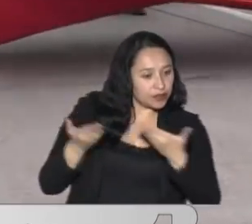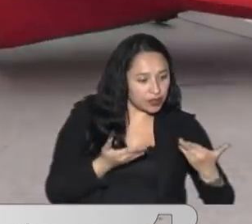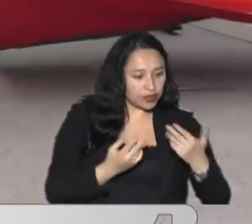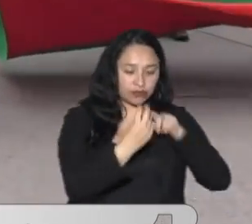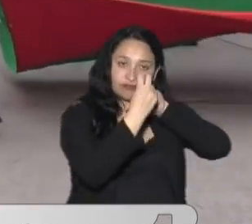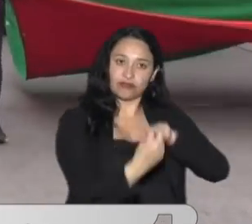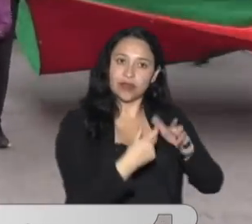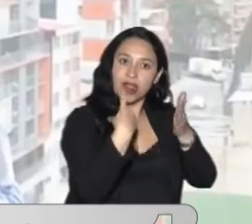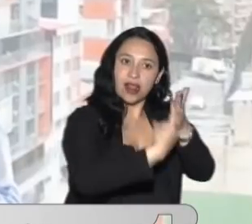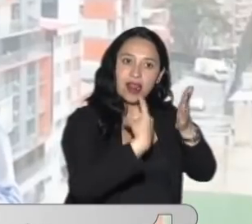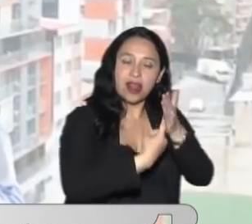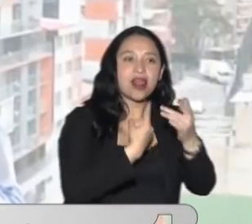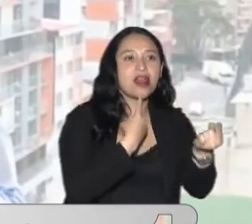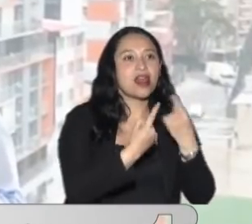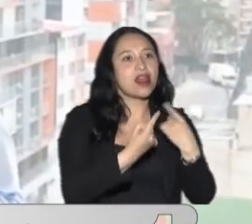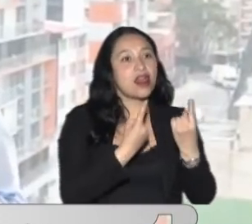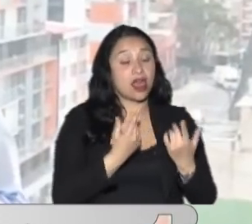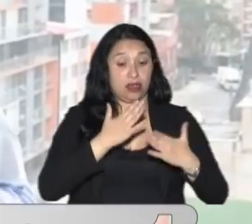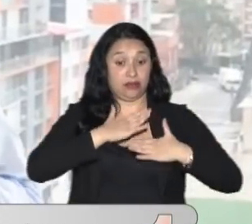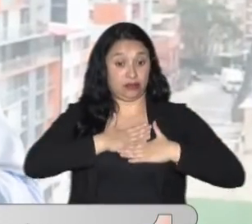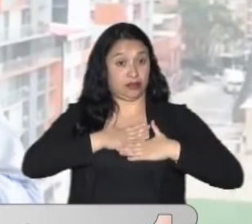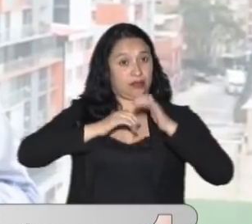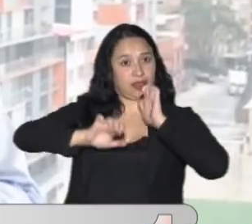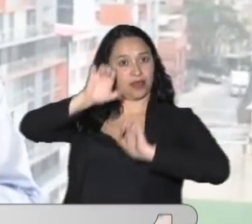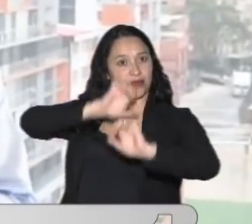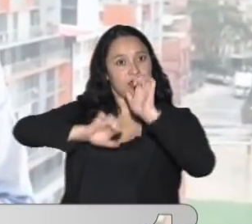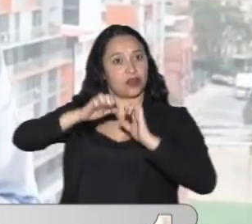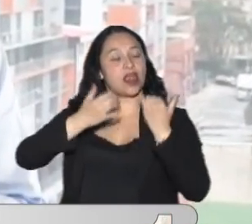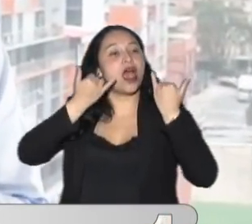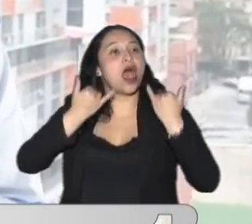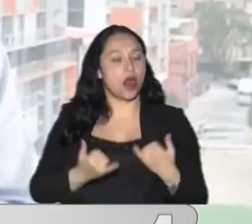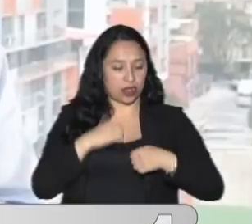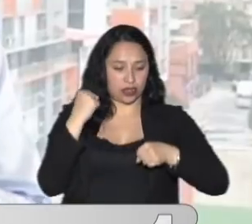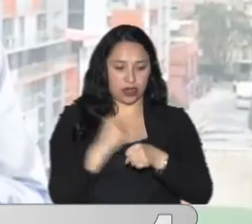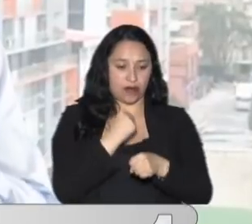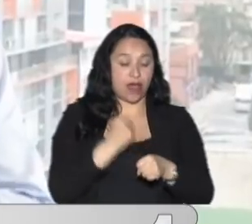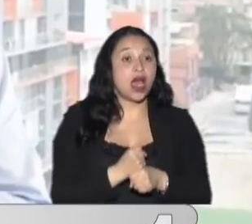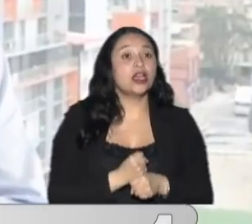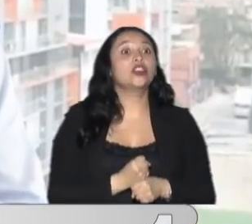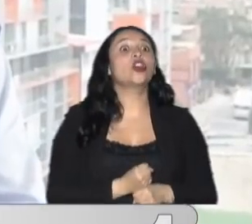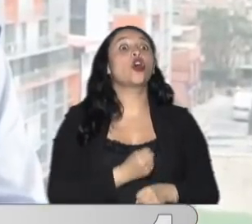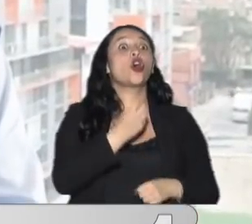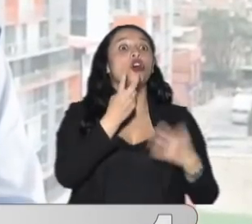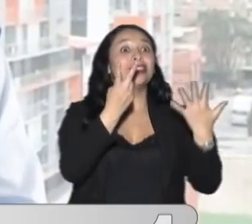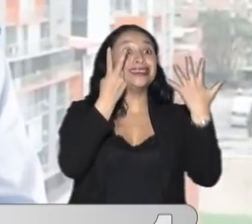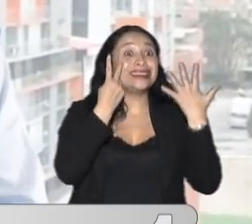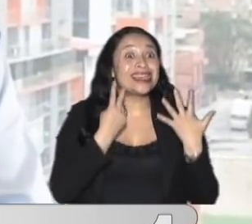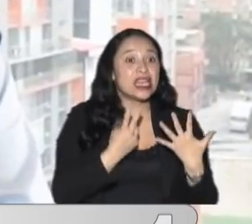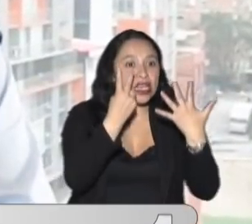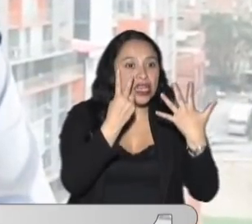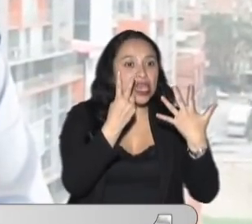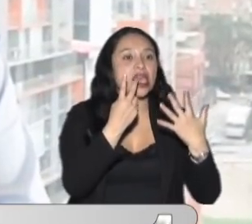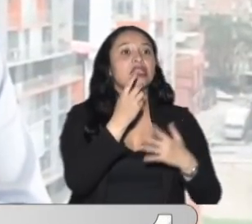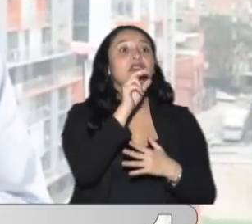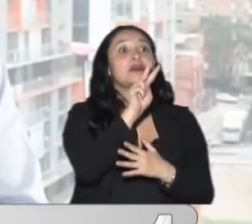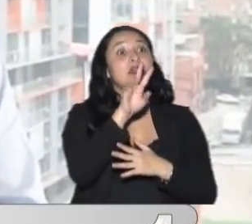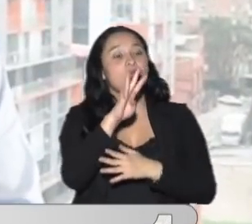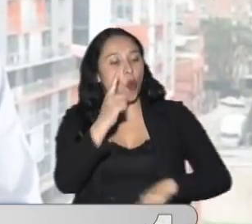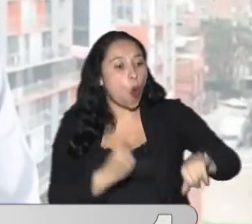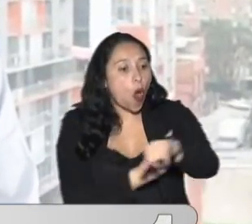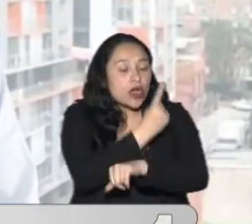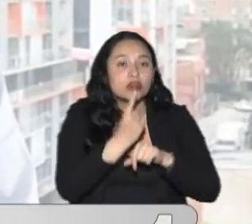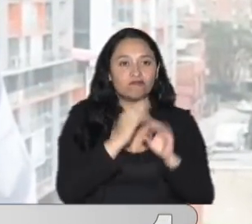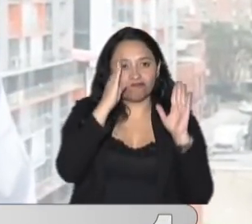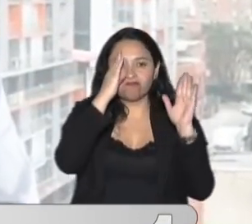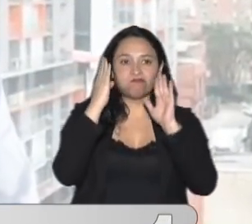diálogo. Desde la Defensoría estamos trabajando 24/7 para lograr una reunión entre las partes. Durante